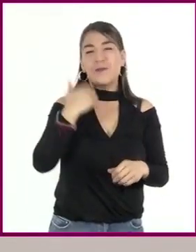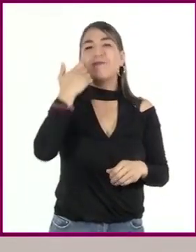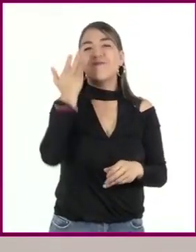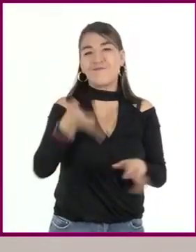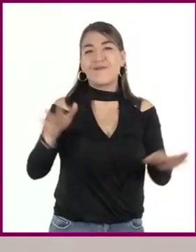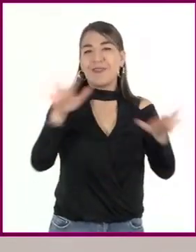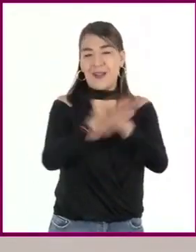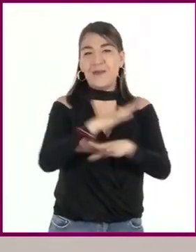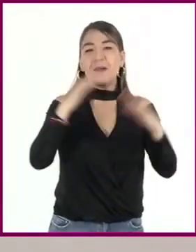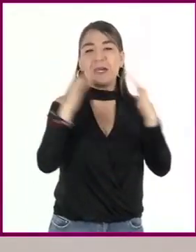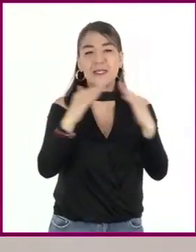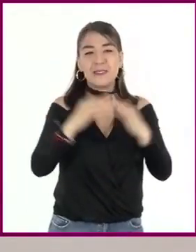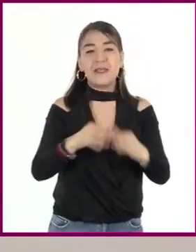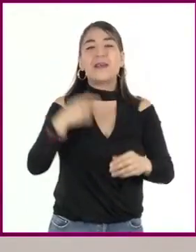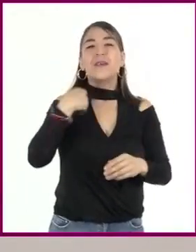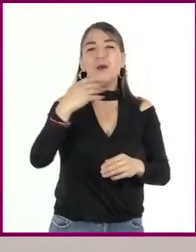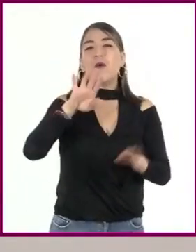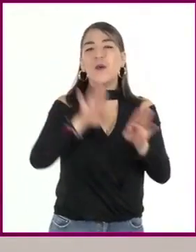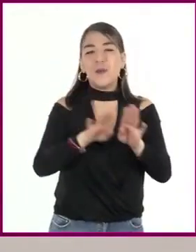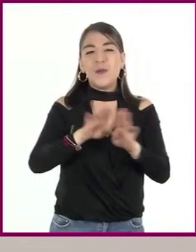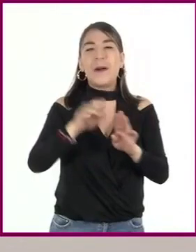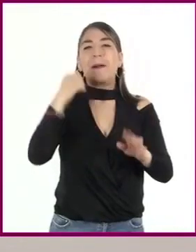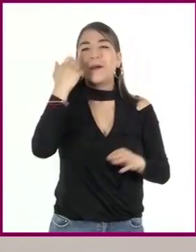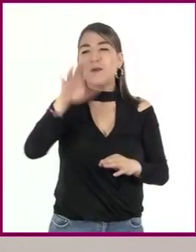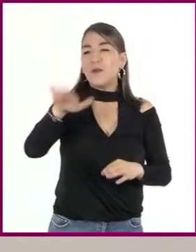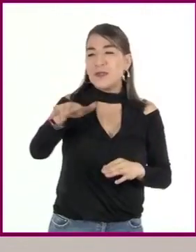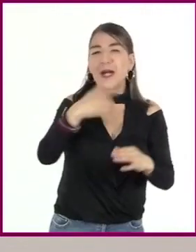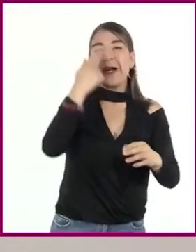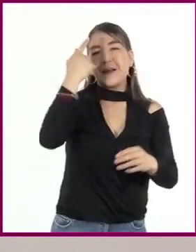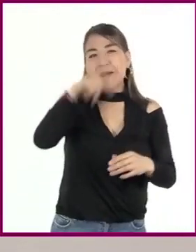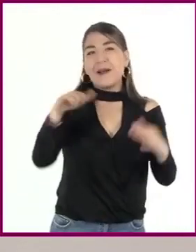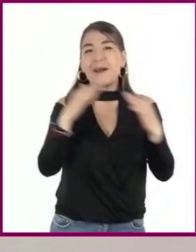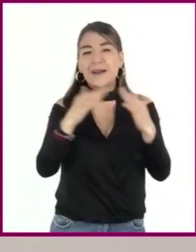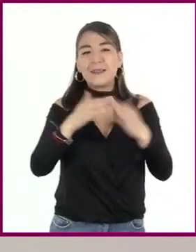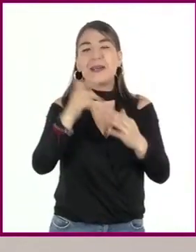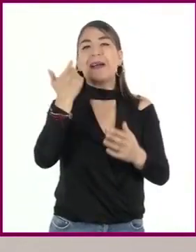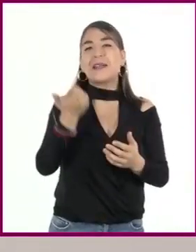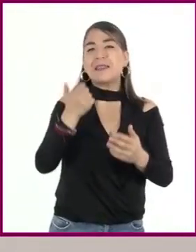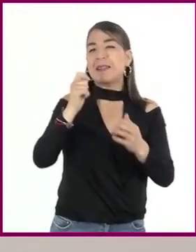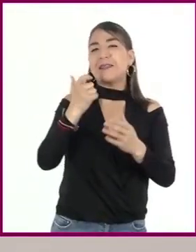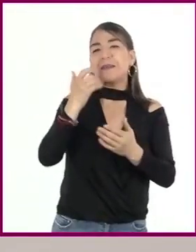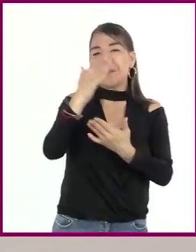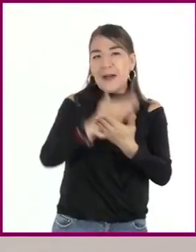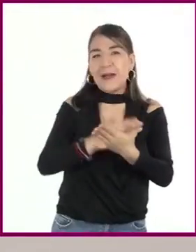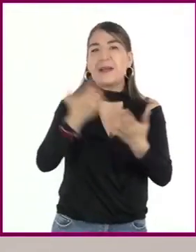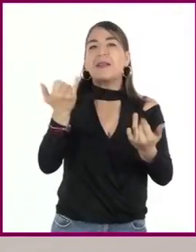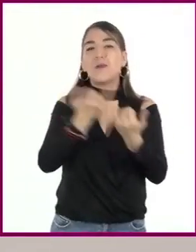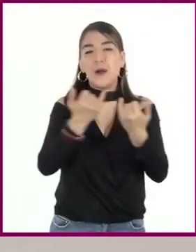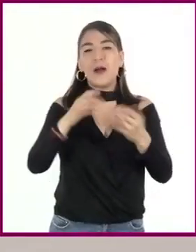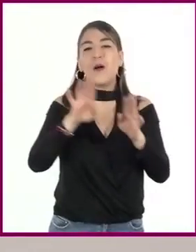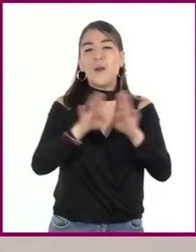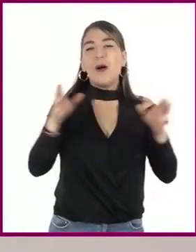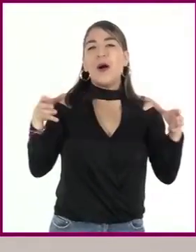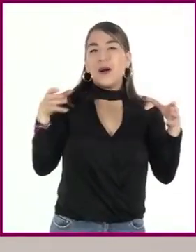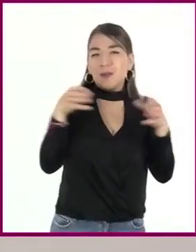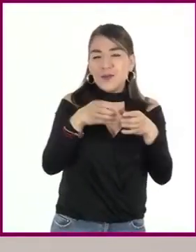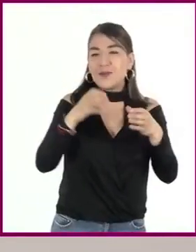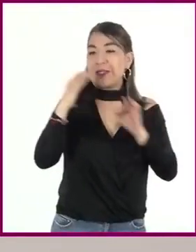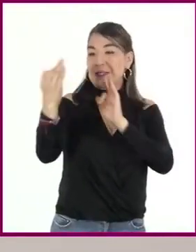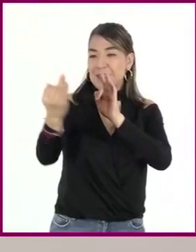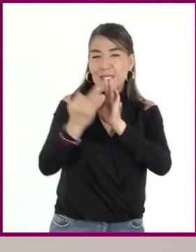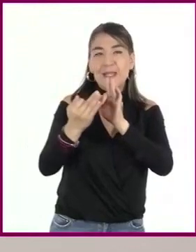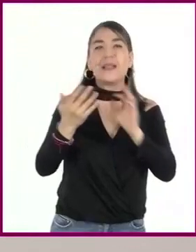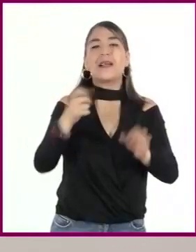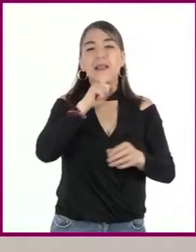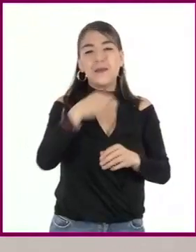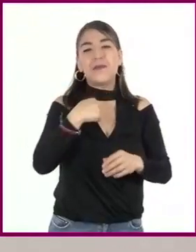casa y llevo muchos meses buscando un lugar accesible, que no me quede tan lejos de aquí y que admitan a mi mascota. Y ya por